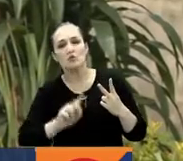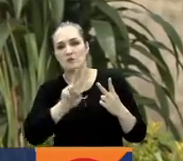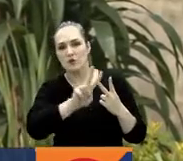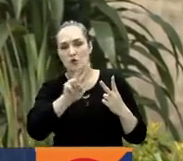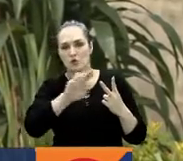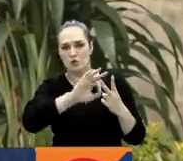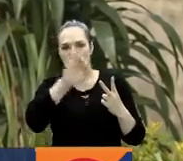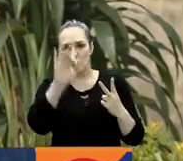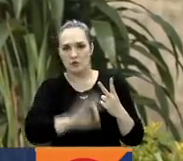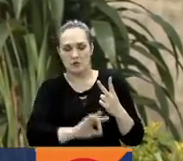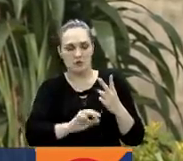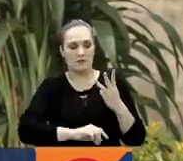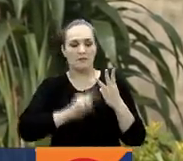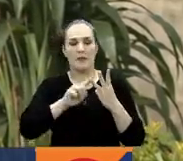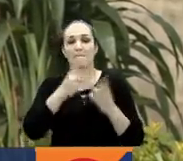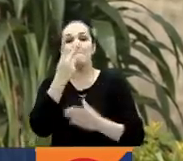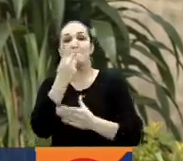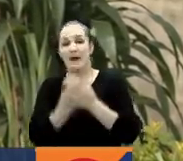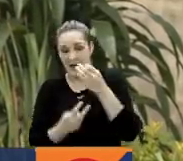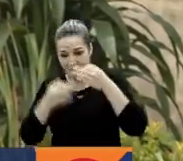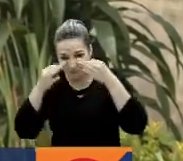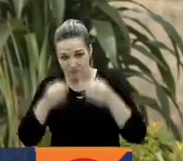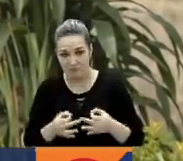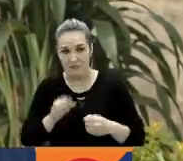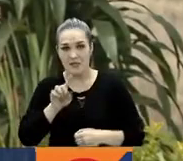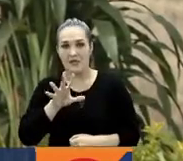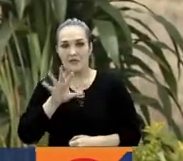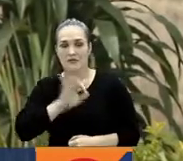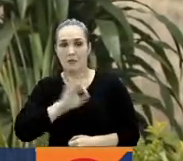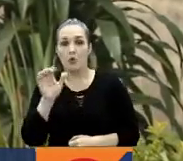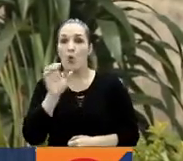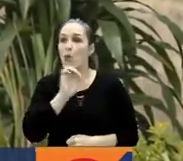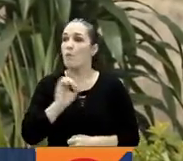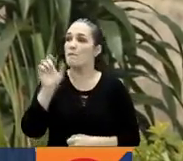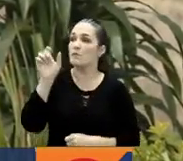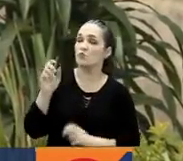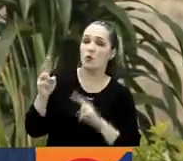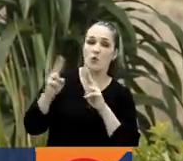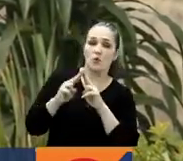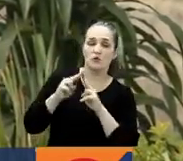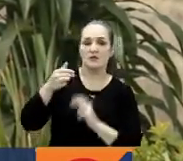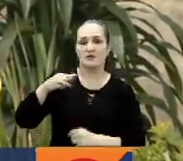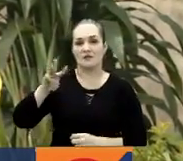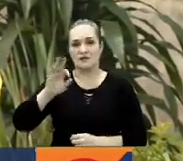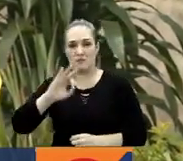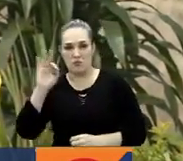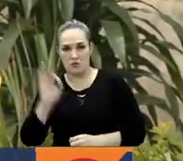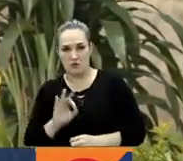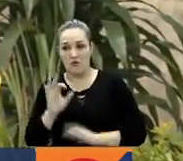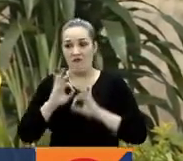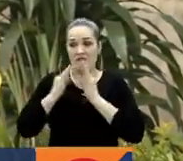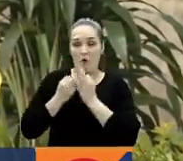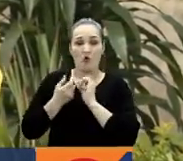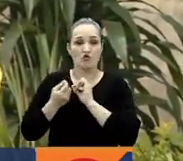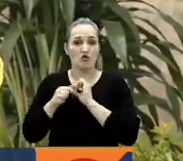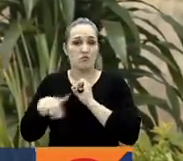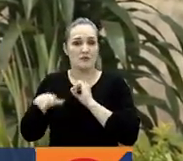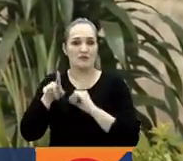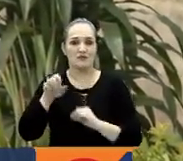parejas con un 15%, conocidos o conocidas con un 13% y familiares con un